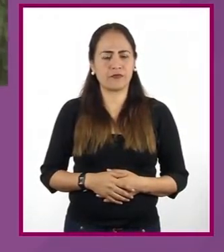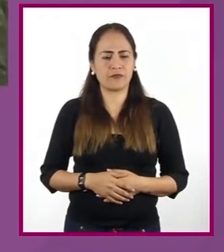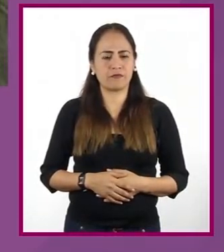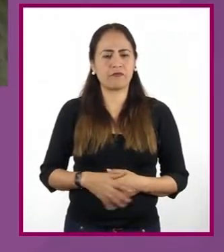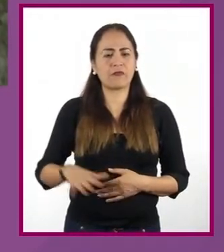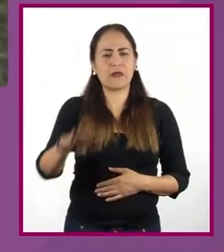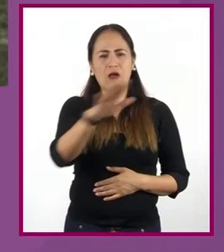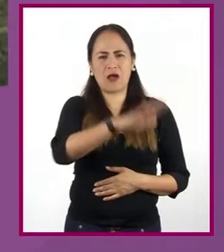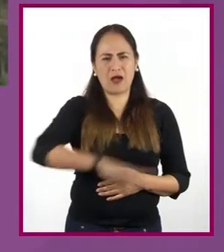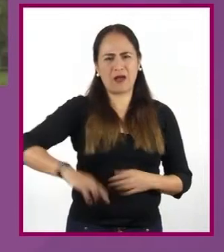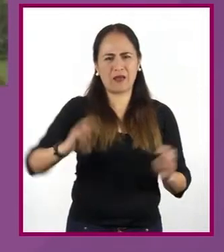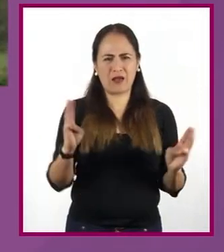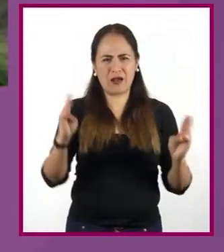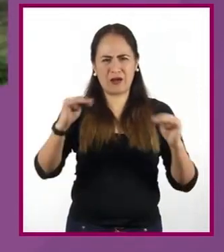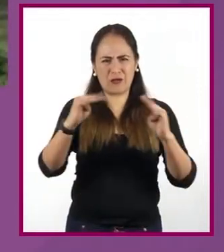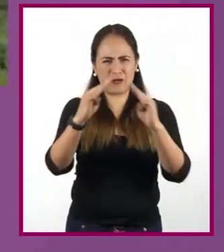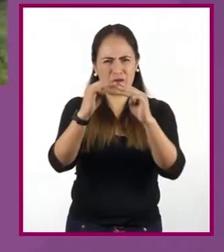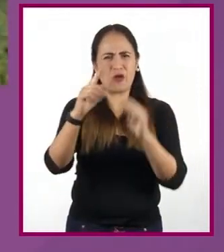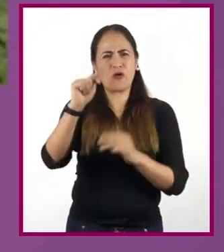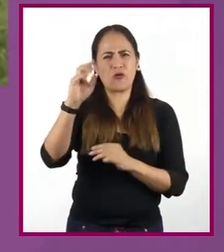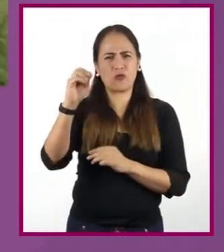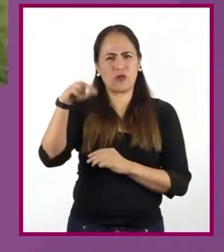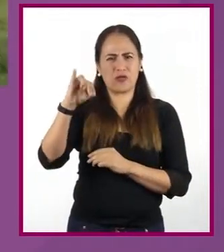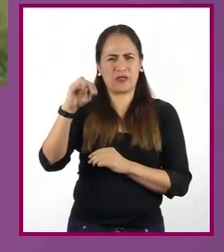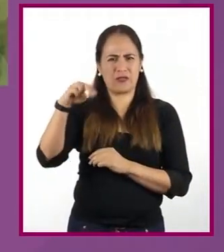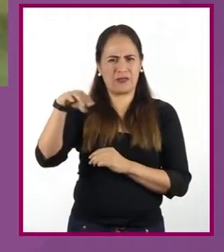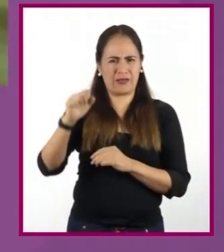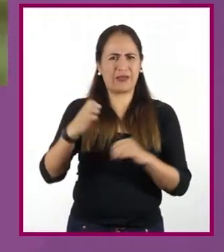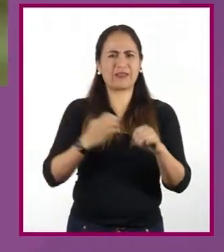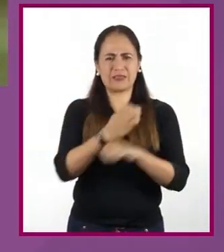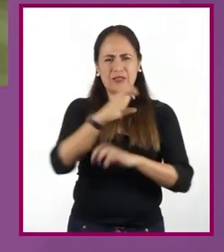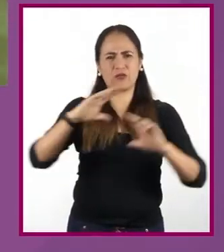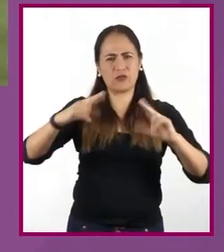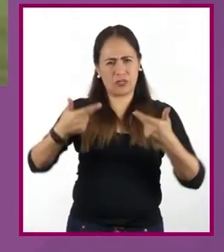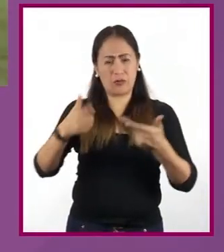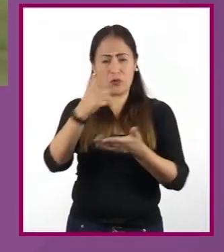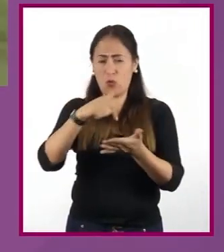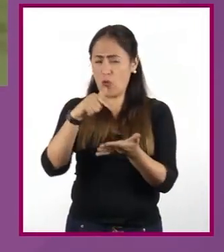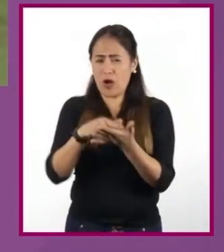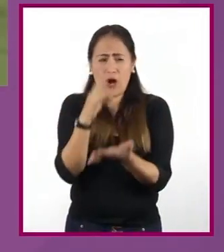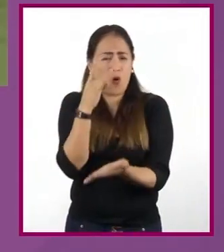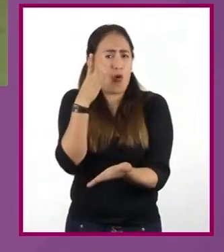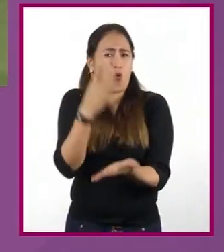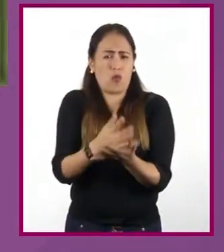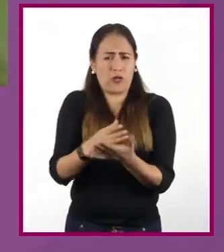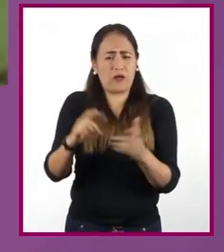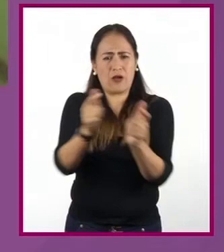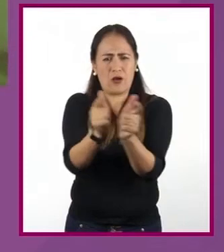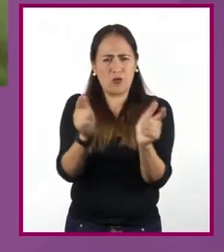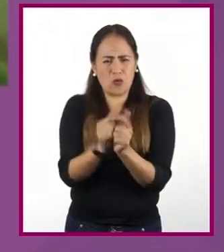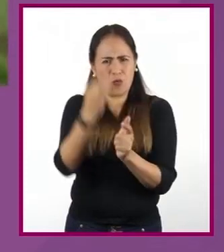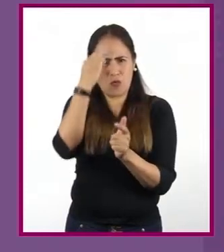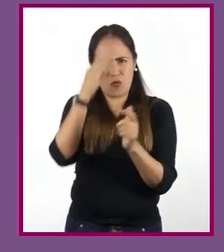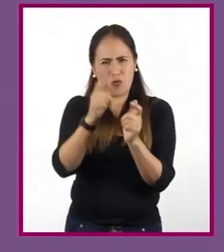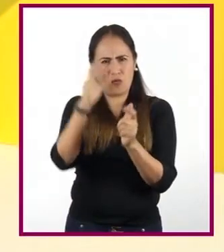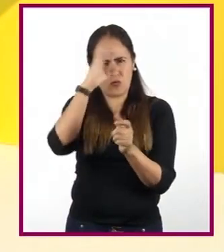Zona arqueológica de Toniná en el estado de Chiapas, lugar único de esplendor de la cultura maya.